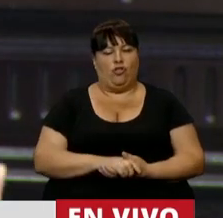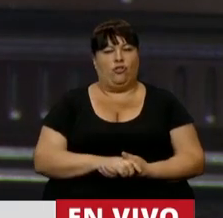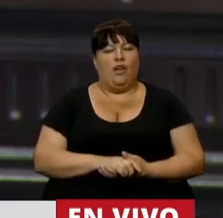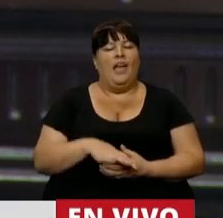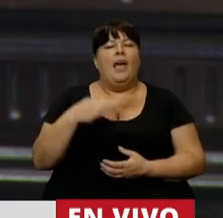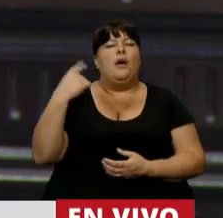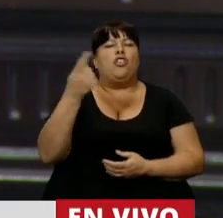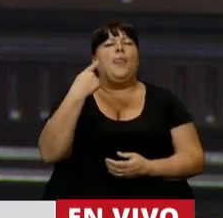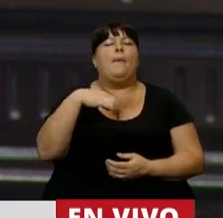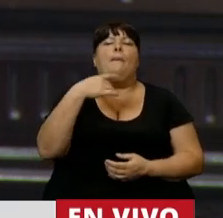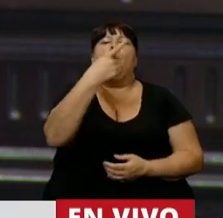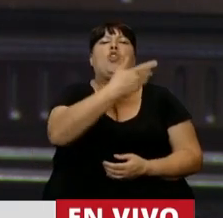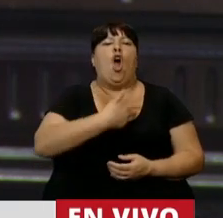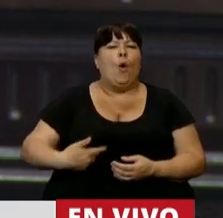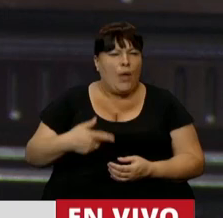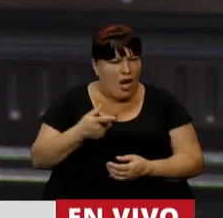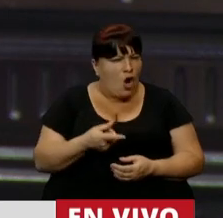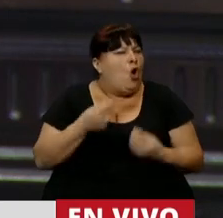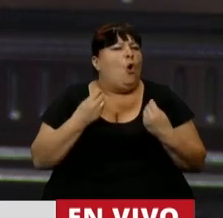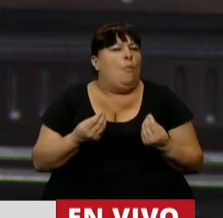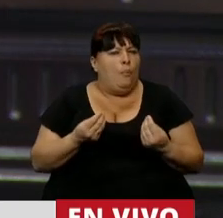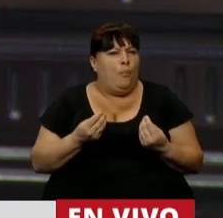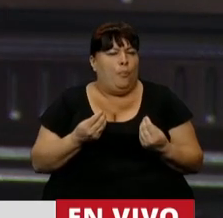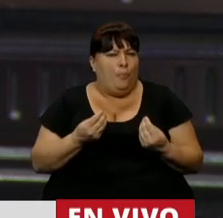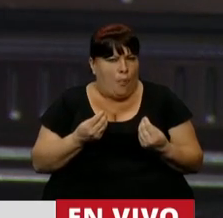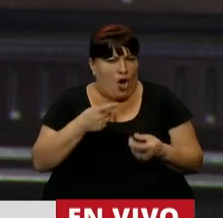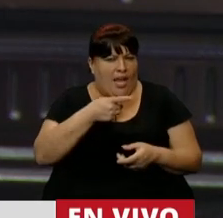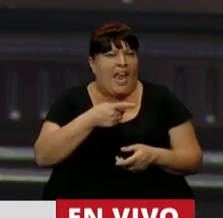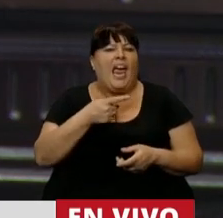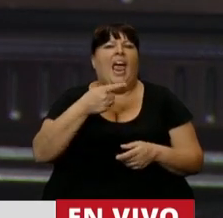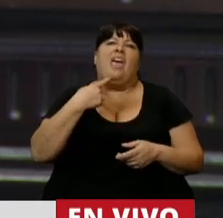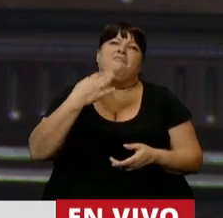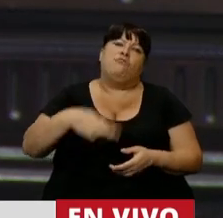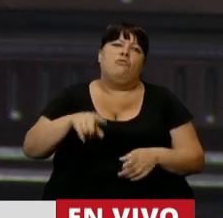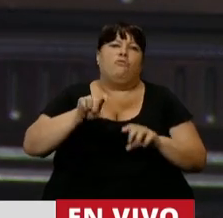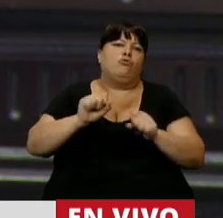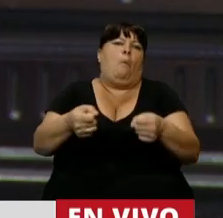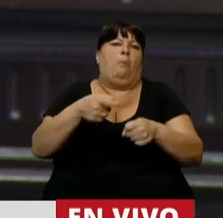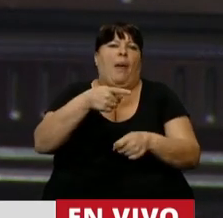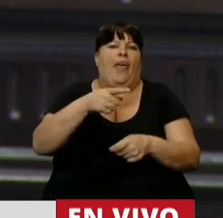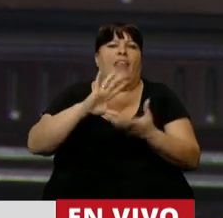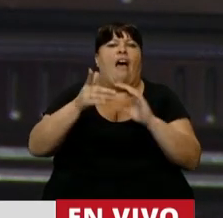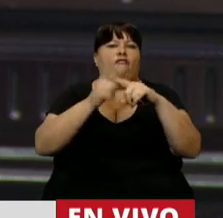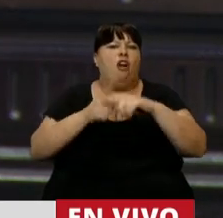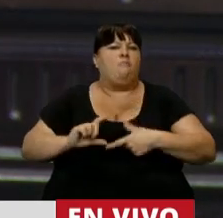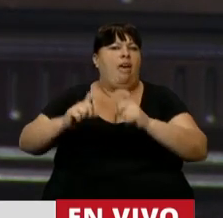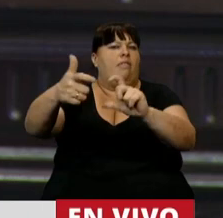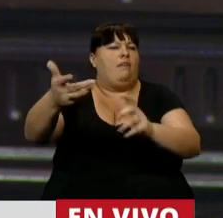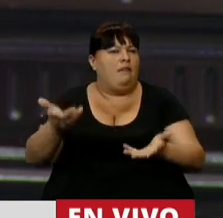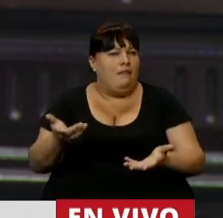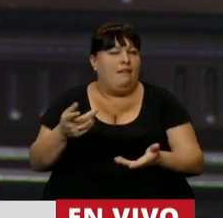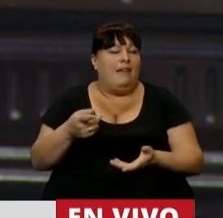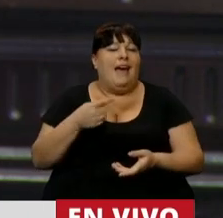que le tenemos que preguntar al gobierno es por qué decidió suspender la fórmula de movilidad. Y